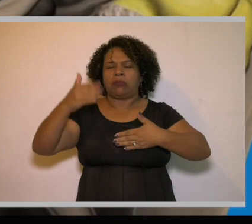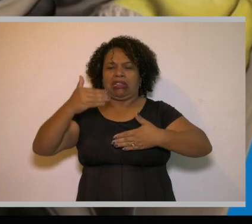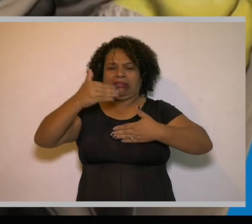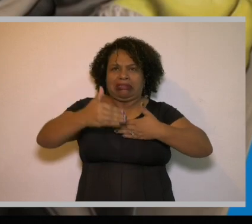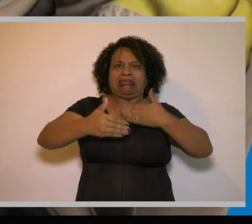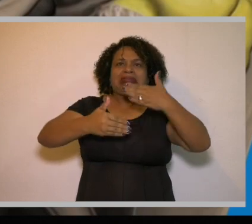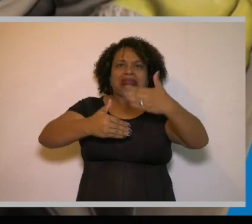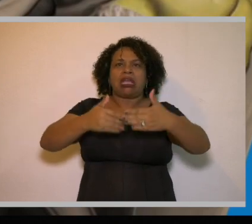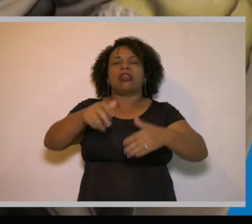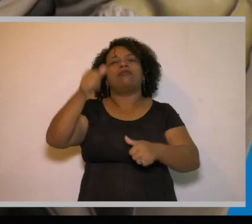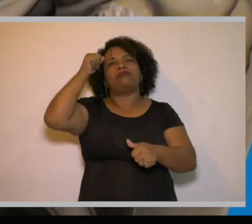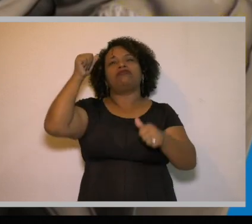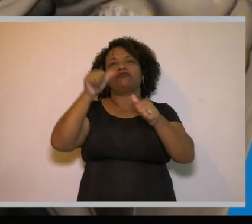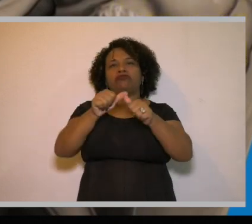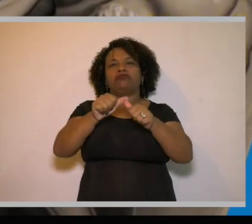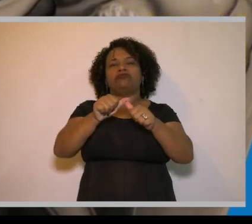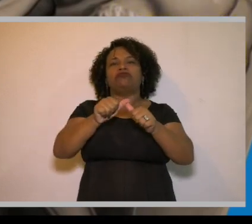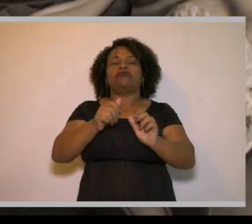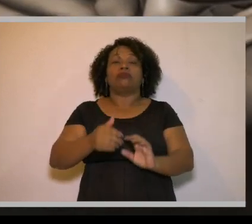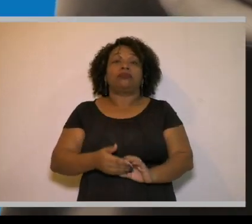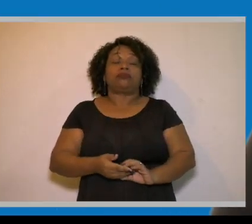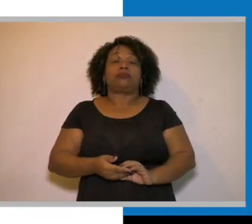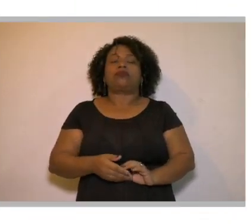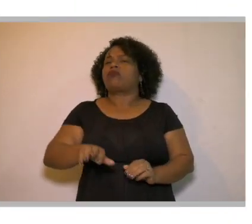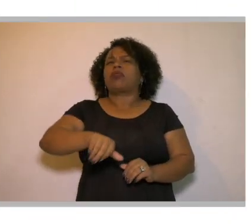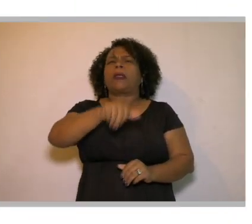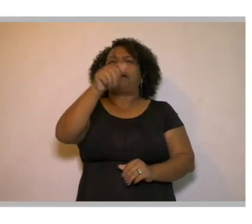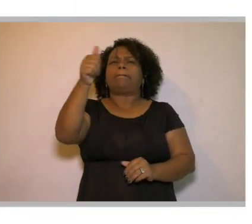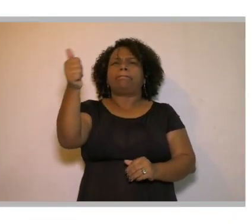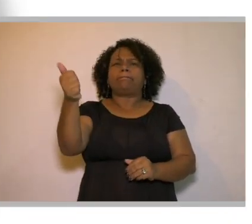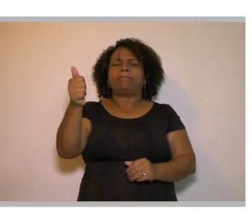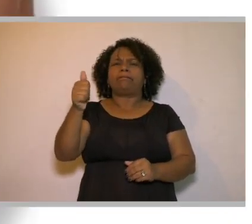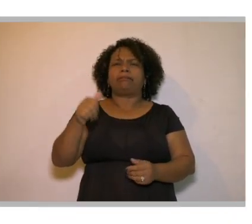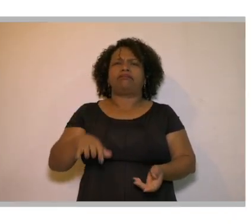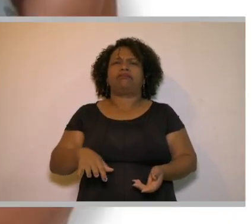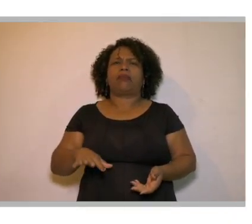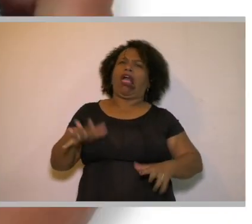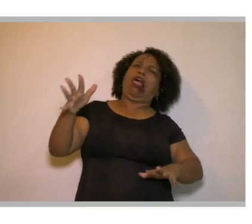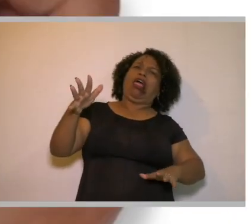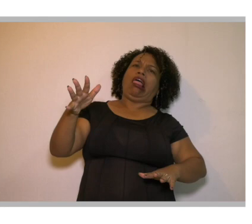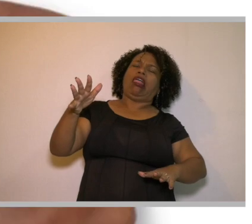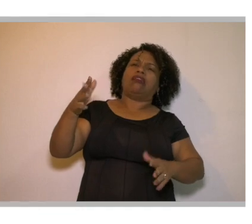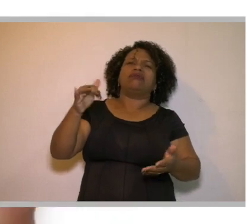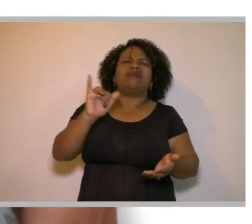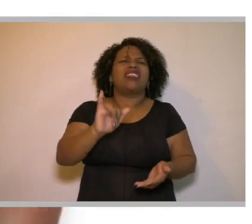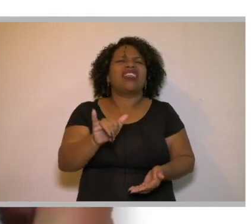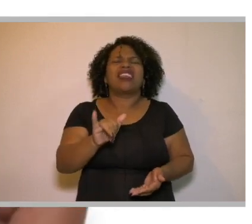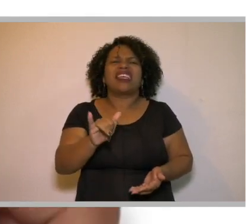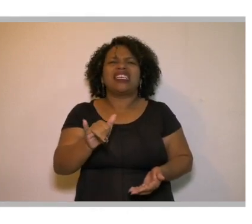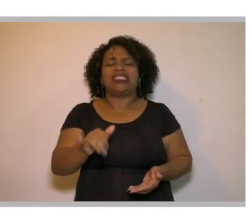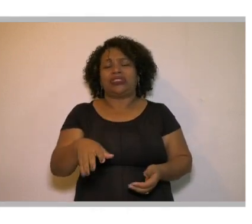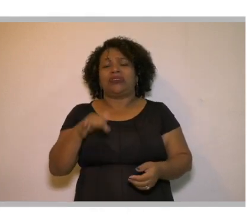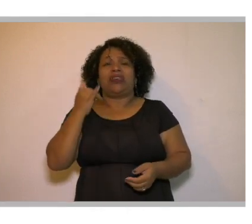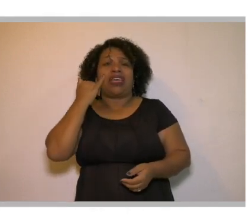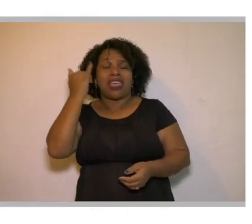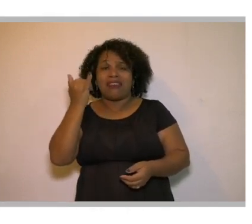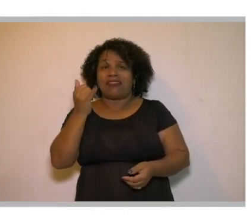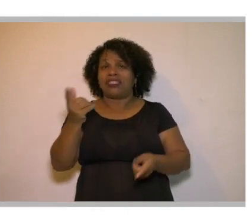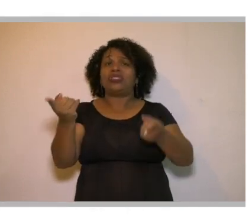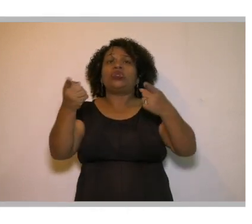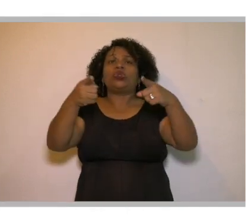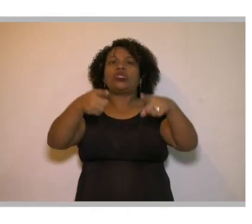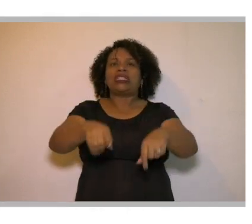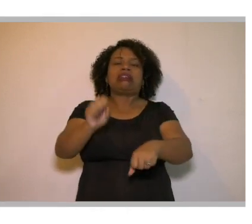enfermedad, explican los expertos en el tema. La trombosis es uno de los 10 eventos de salud que causan más